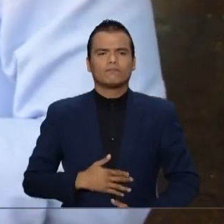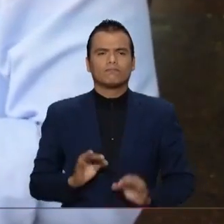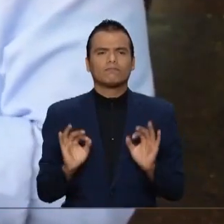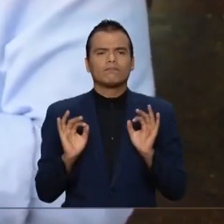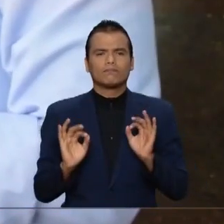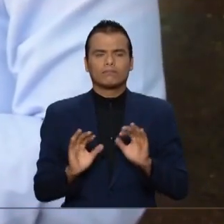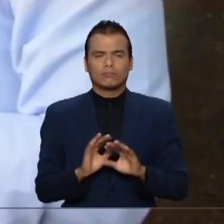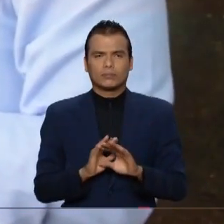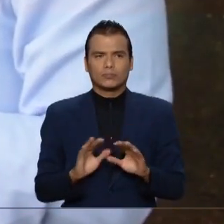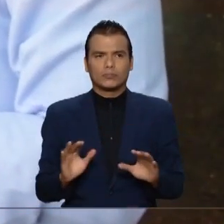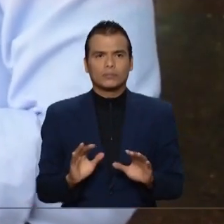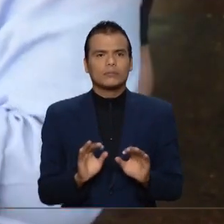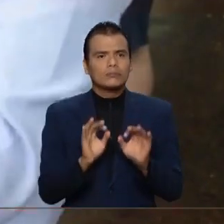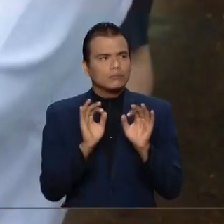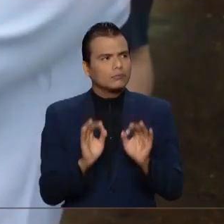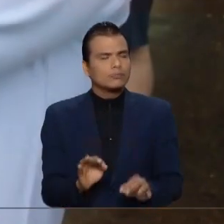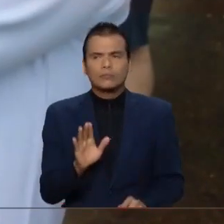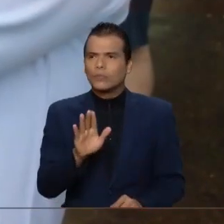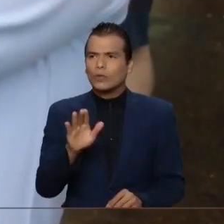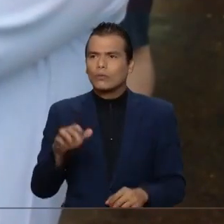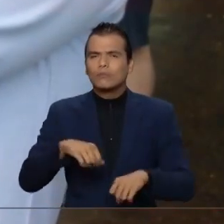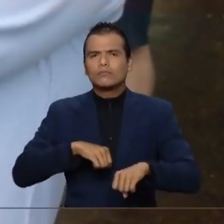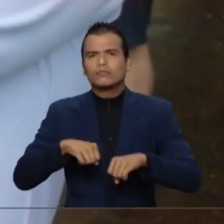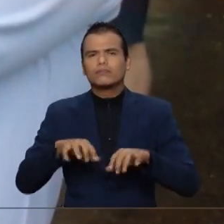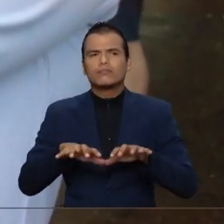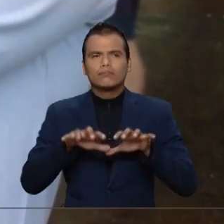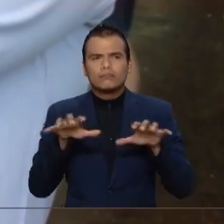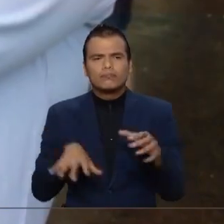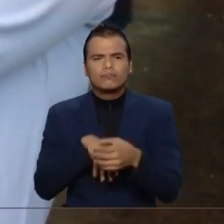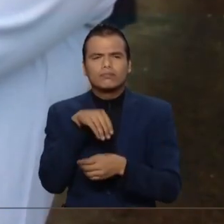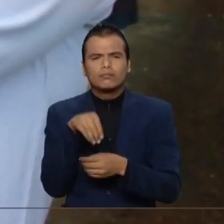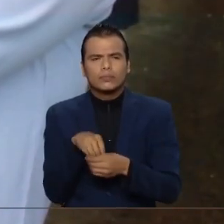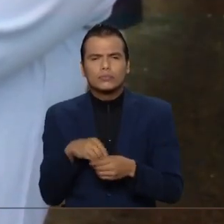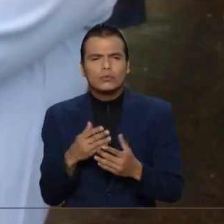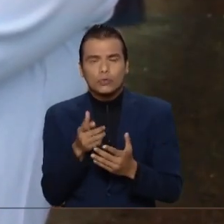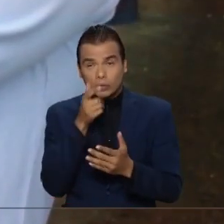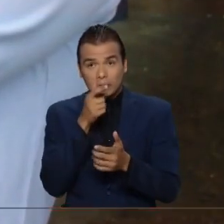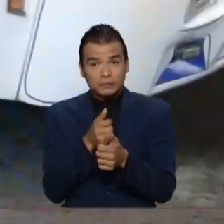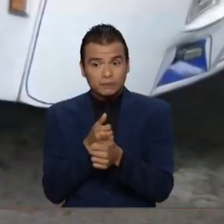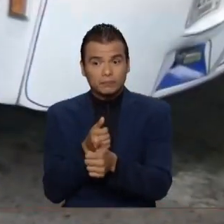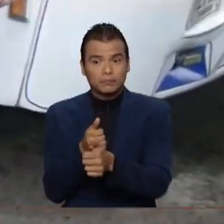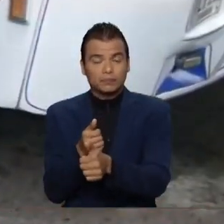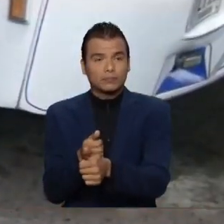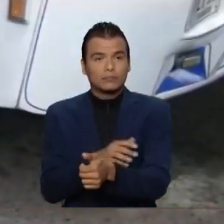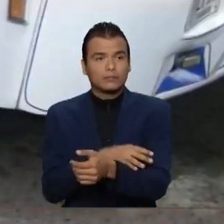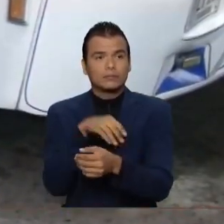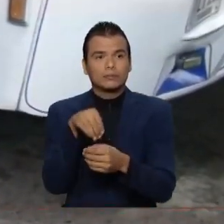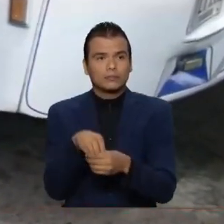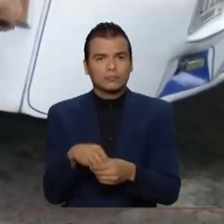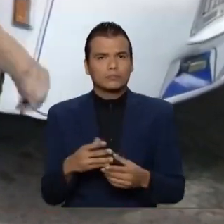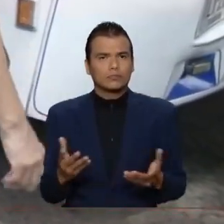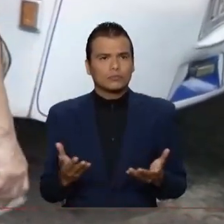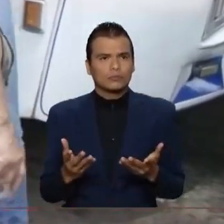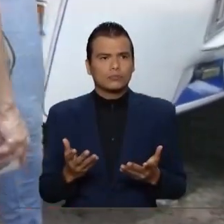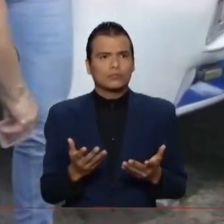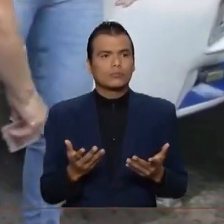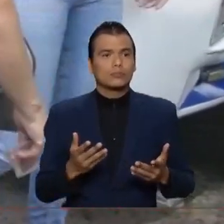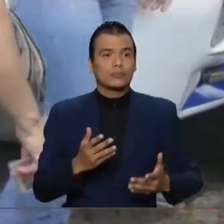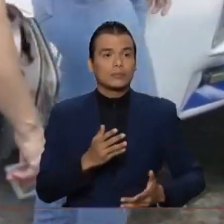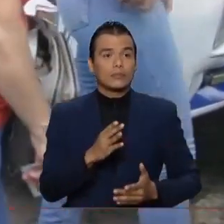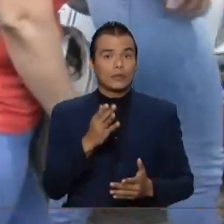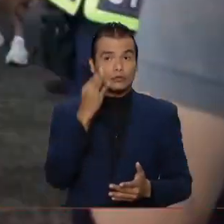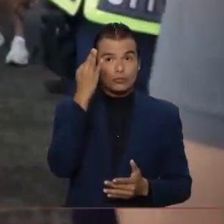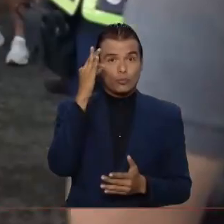van a ser los puntos donde se van a liderar estos operativos? Vamos a estar haciendo un monitoreo constante de las entradas y salidas de la ciudad, que es lo